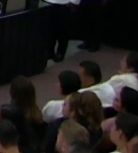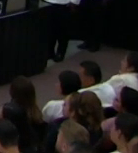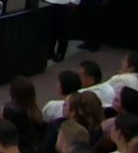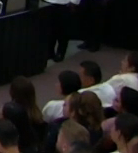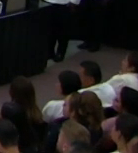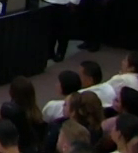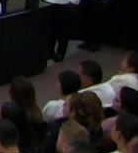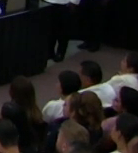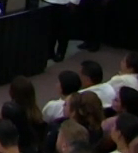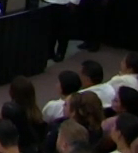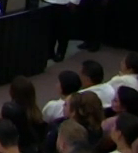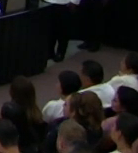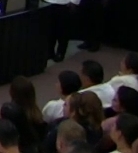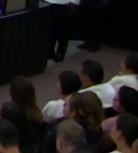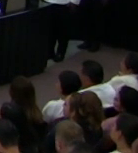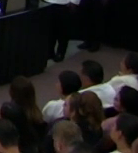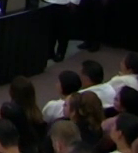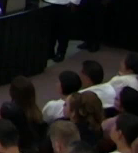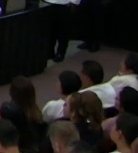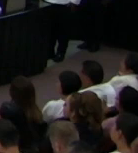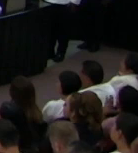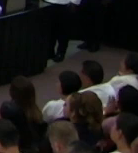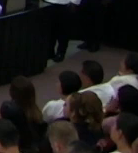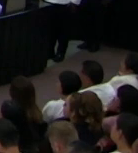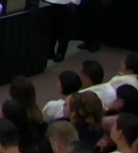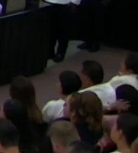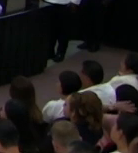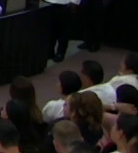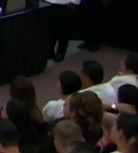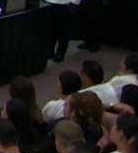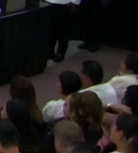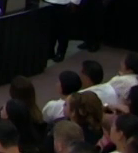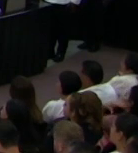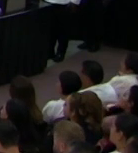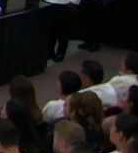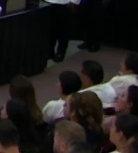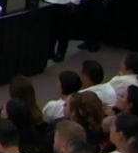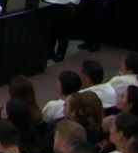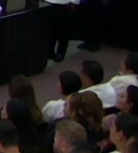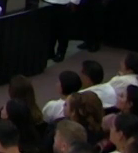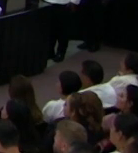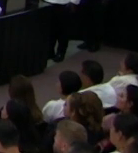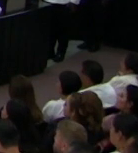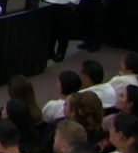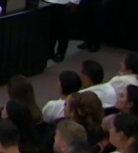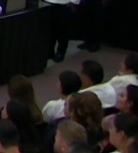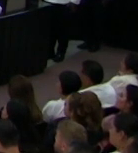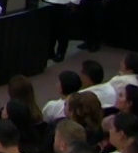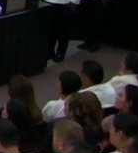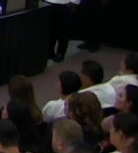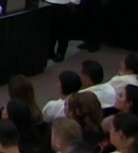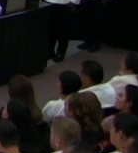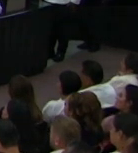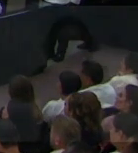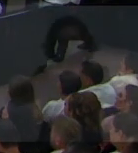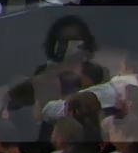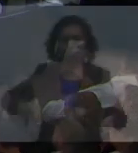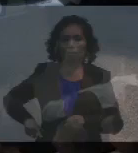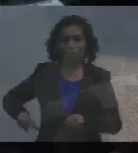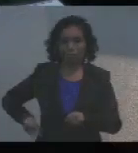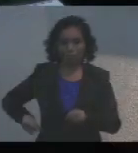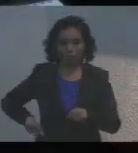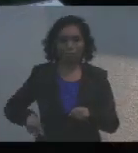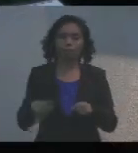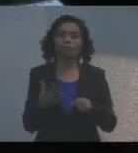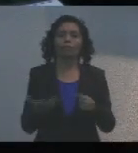Licenciada Cristina Torres Gómez secretaria de gobierno y representante en este evento de la licenciada